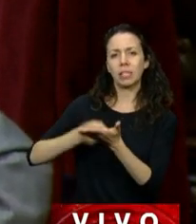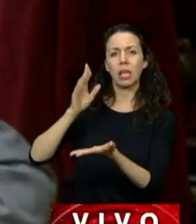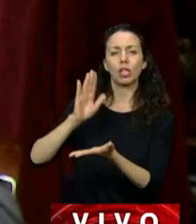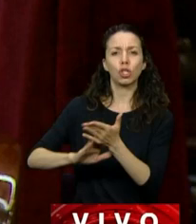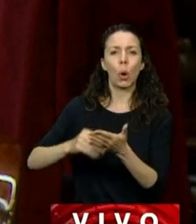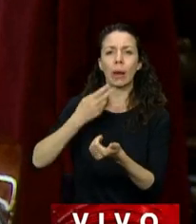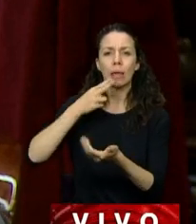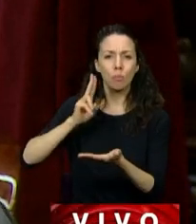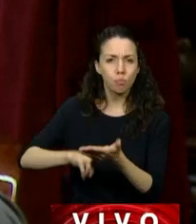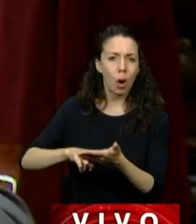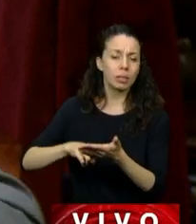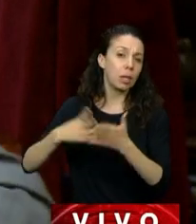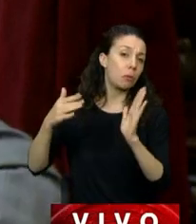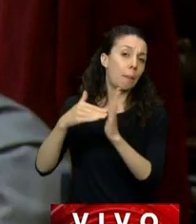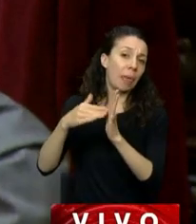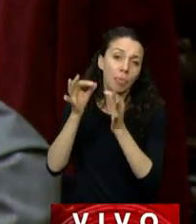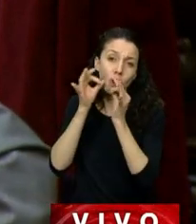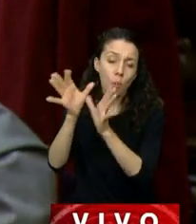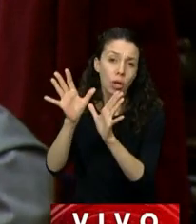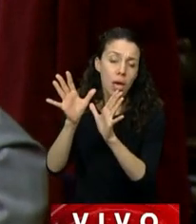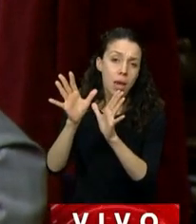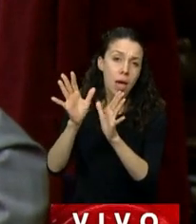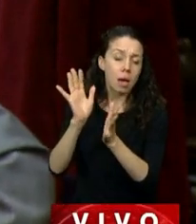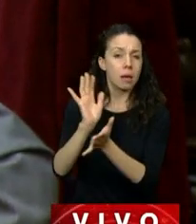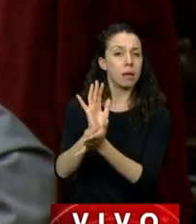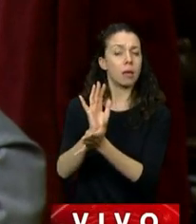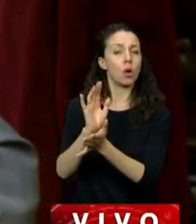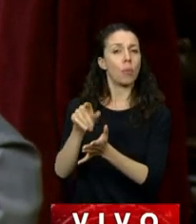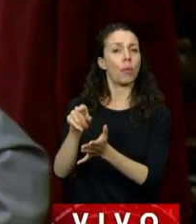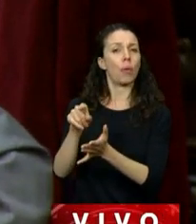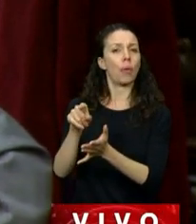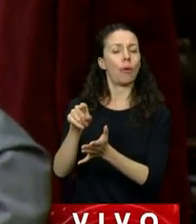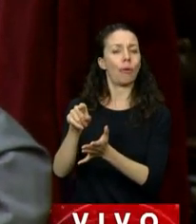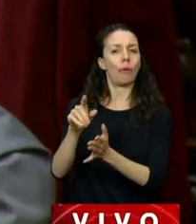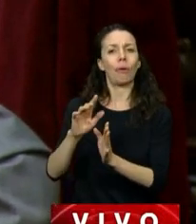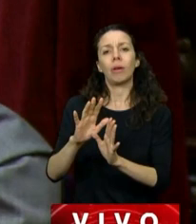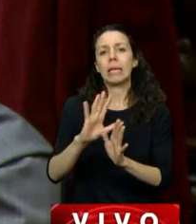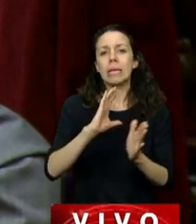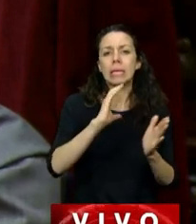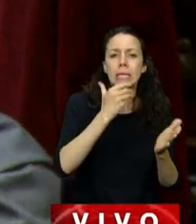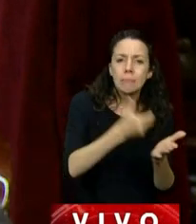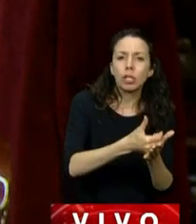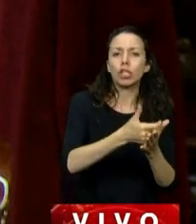retenciones a la carta es limitar el incentivo y la inversión en la producción.